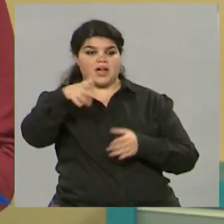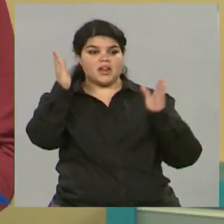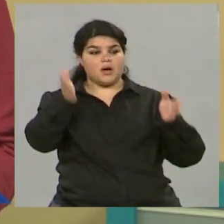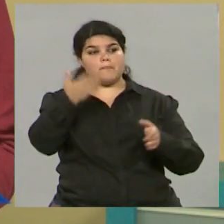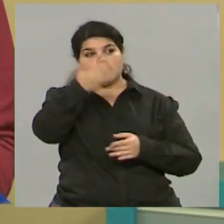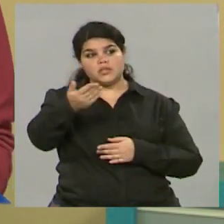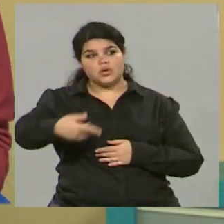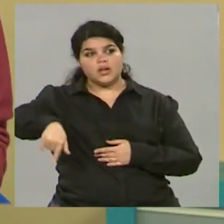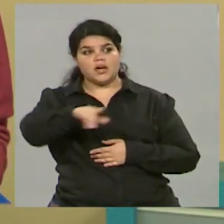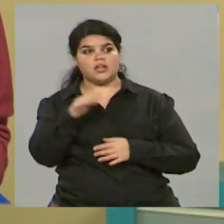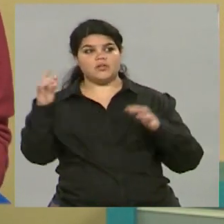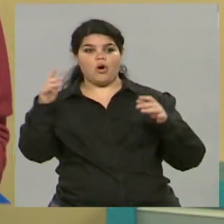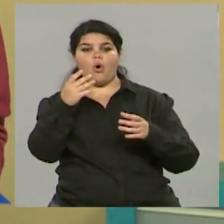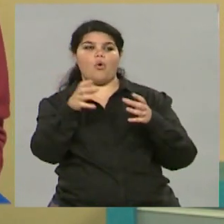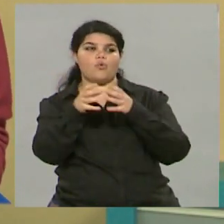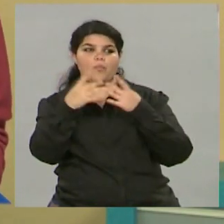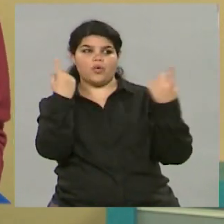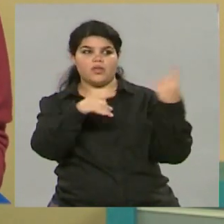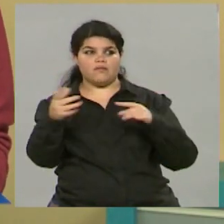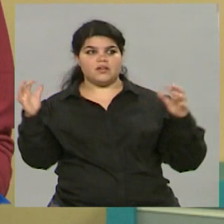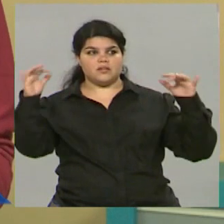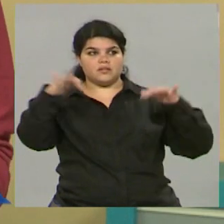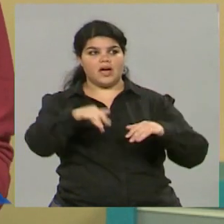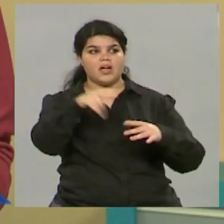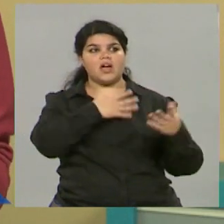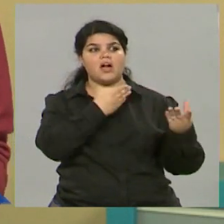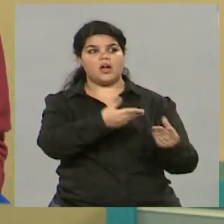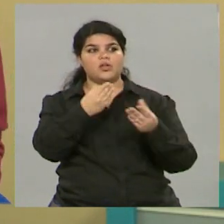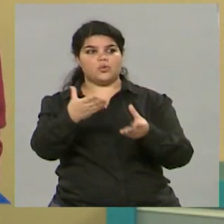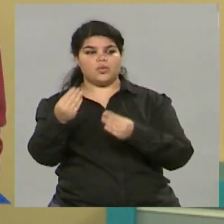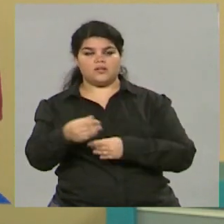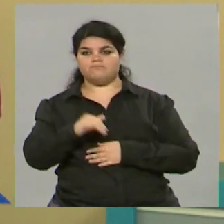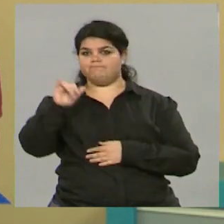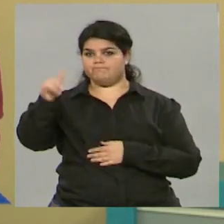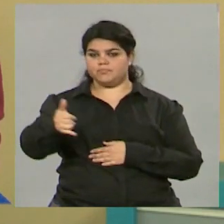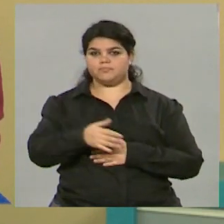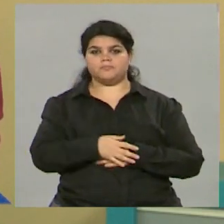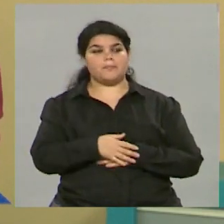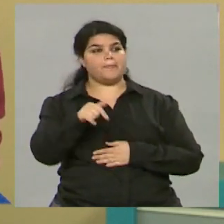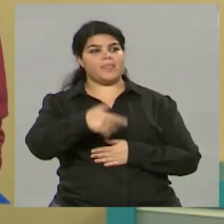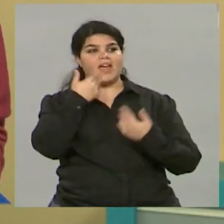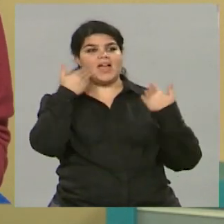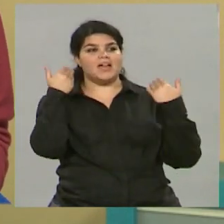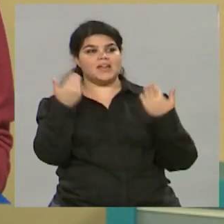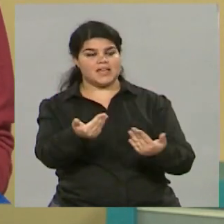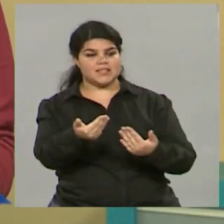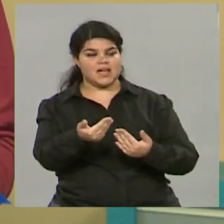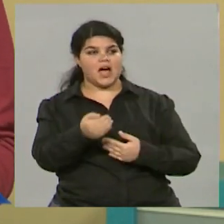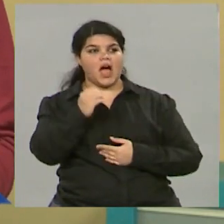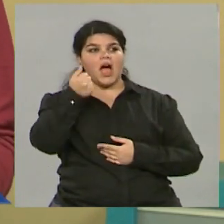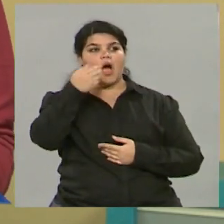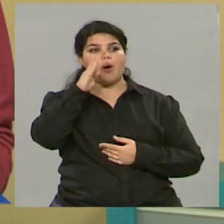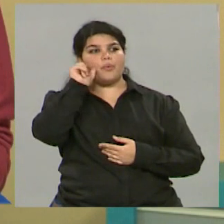otras organizaciones que son parte de las organizaciones que van a ayudar justamente. Exactamente. Si colaboran. Así que bueno, muchísimas gracias, Abel.